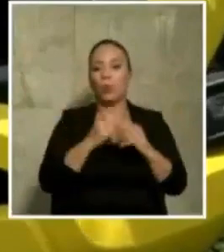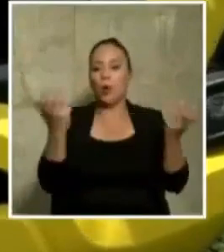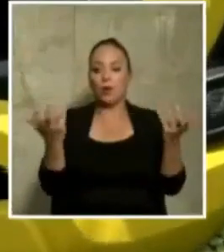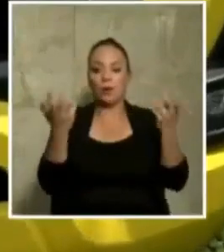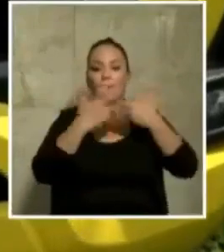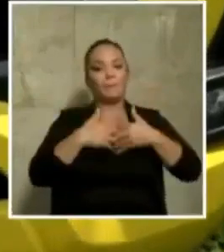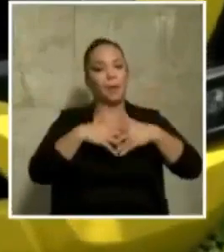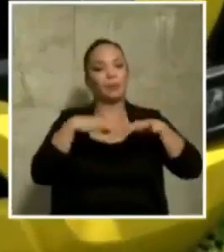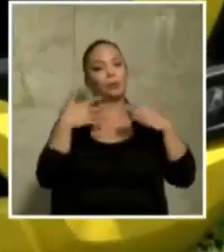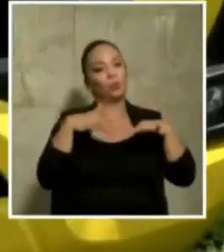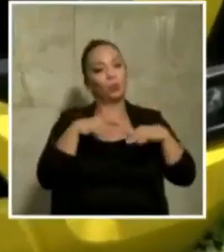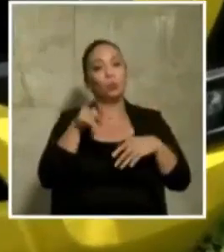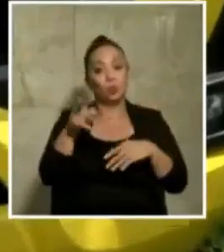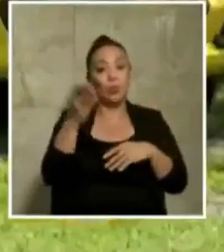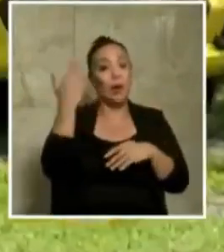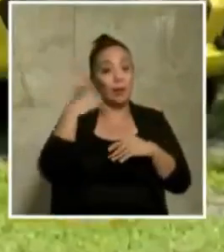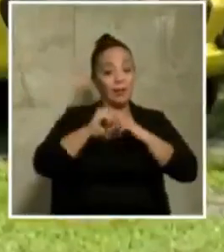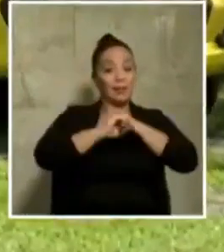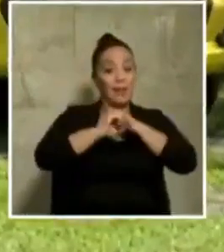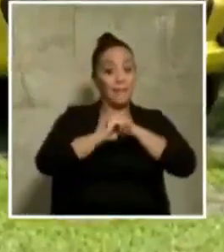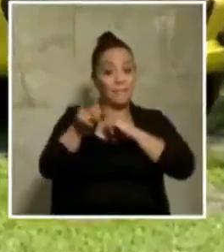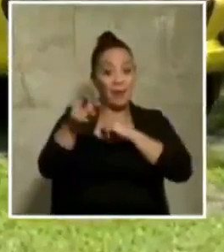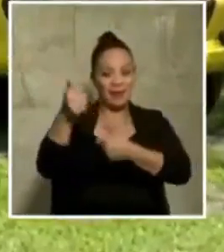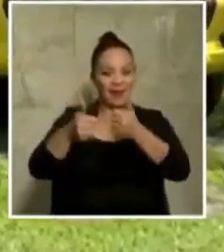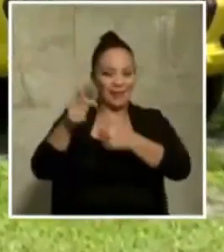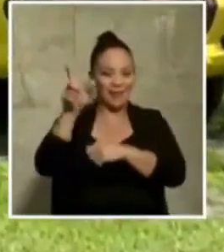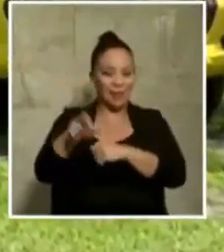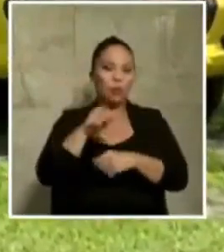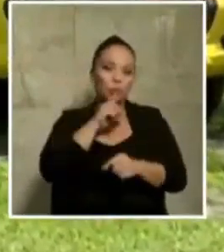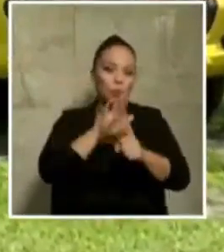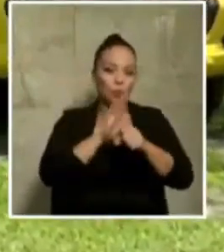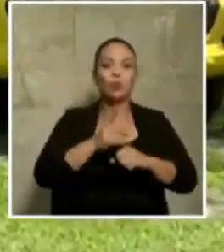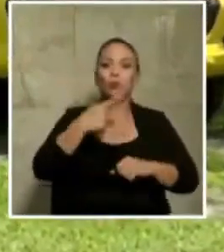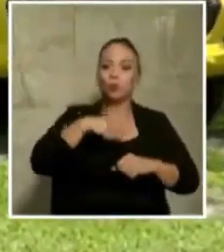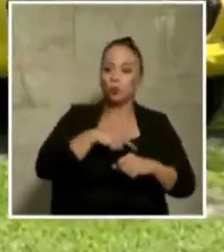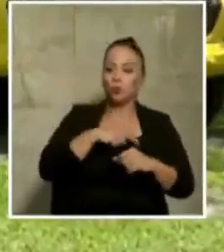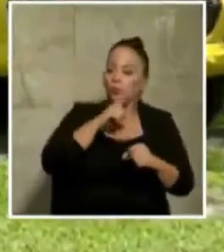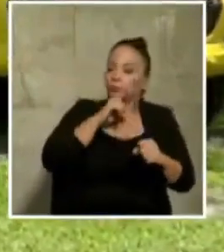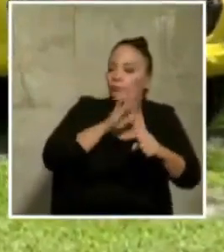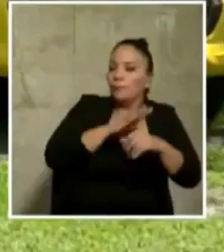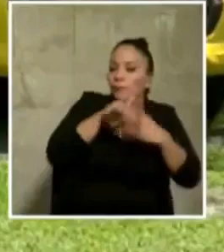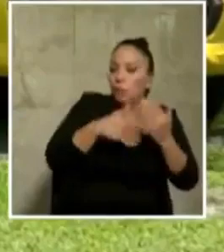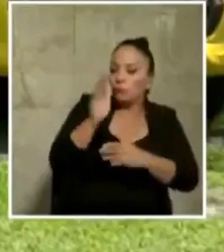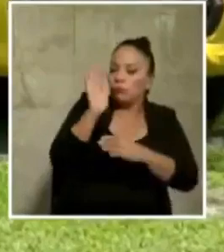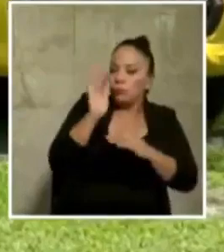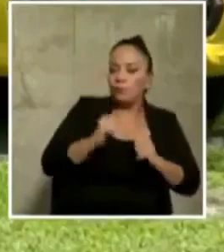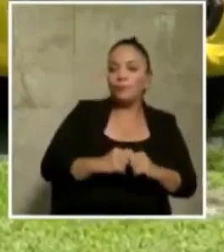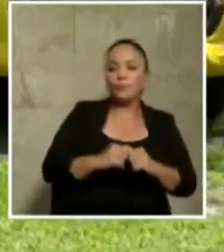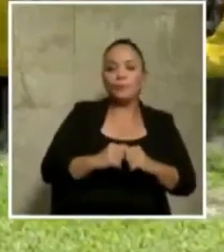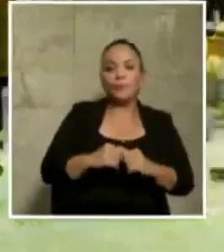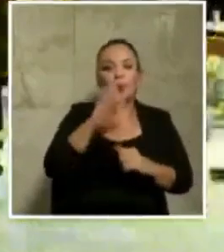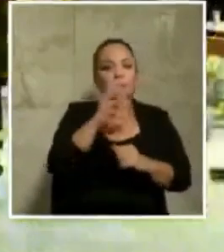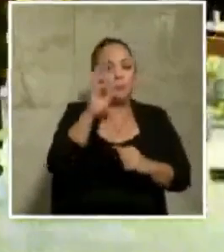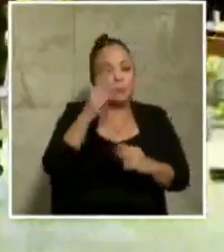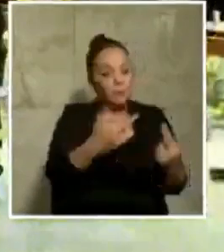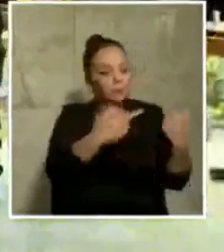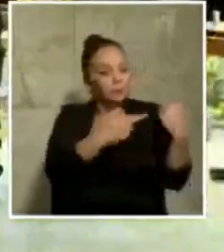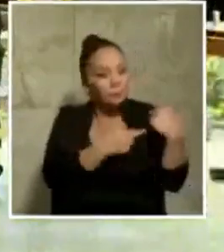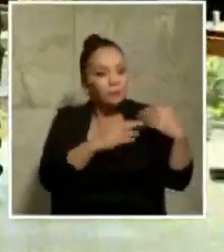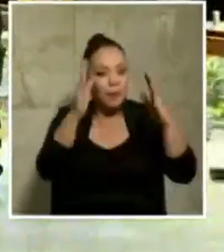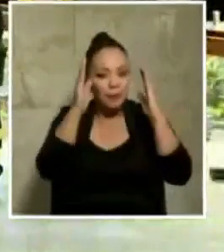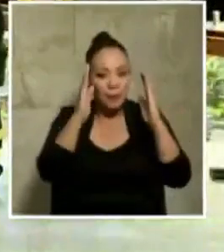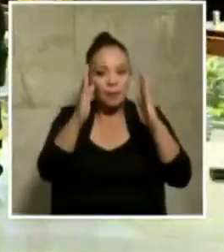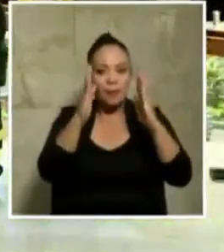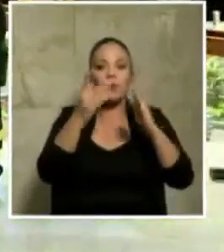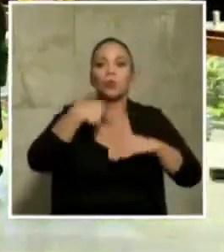una de sus promesas de campaña. Estamos cumpliendo lo que es responsable en Costa Rica, es atender lo nuestro. Somos responsables